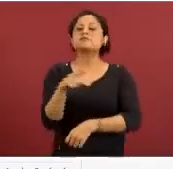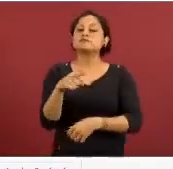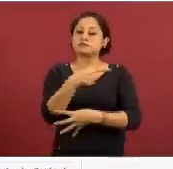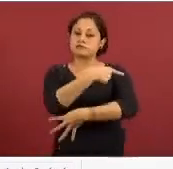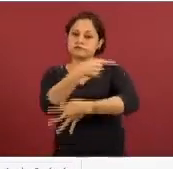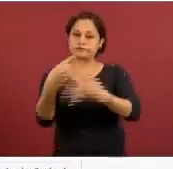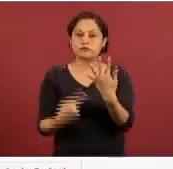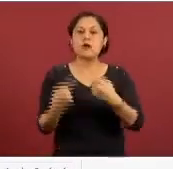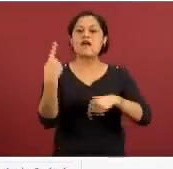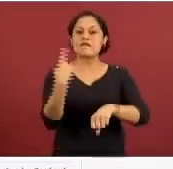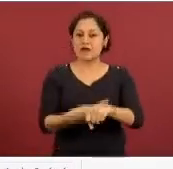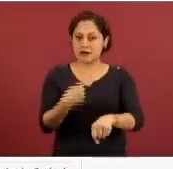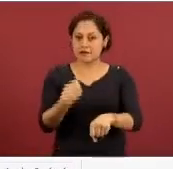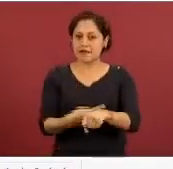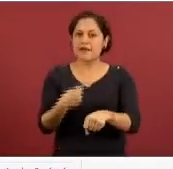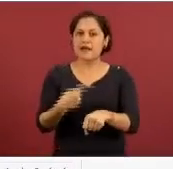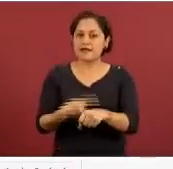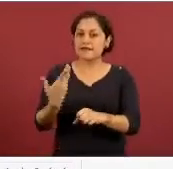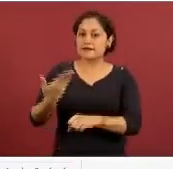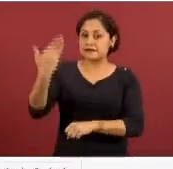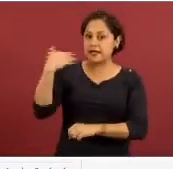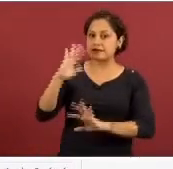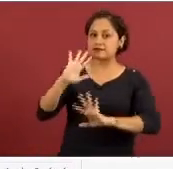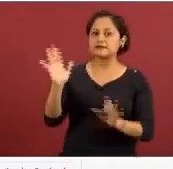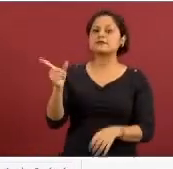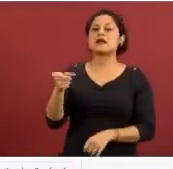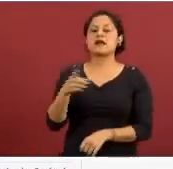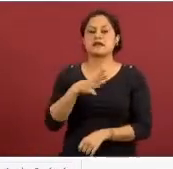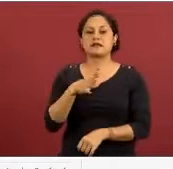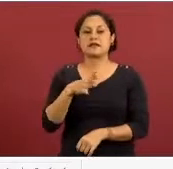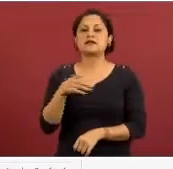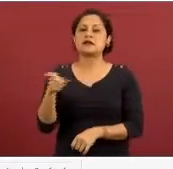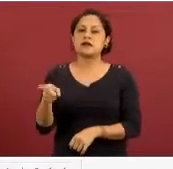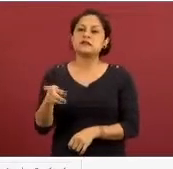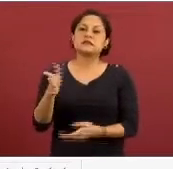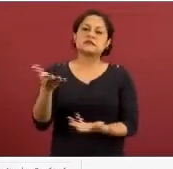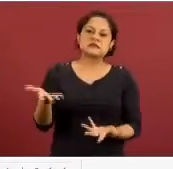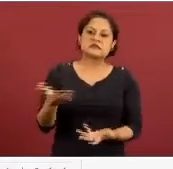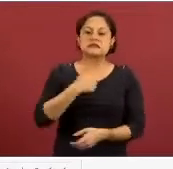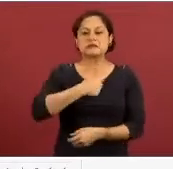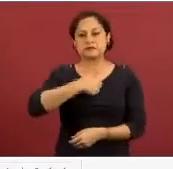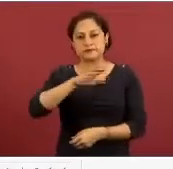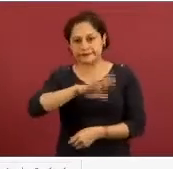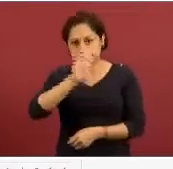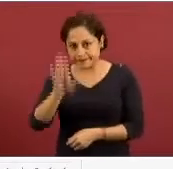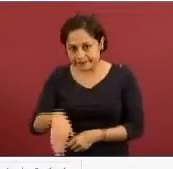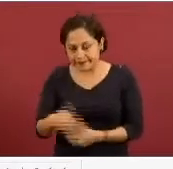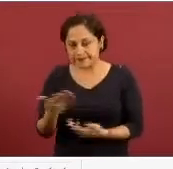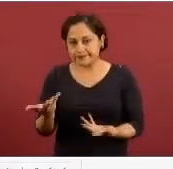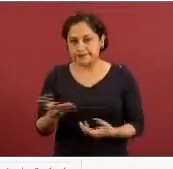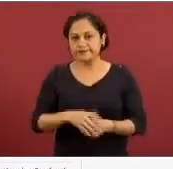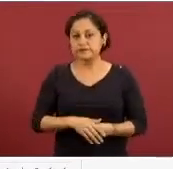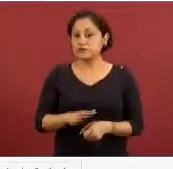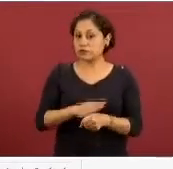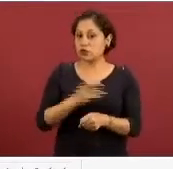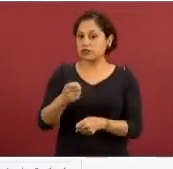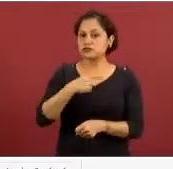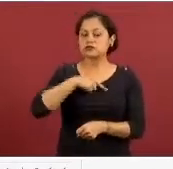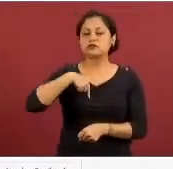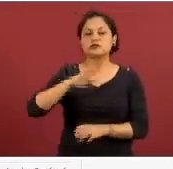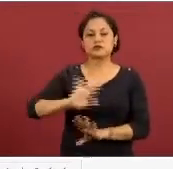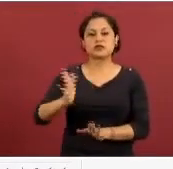dentro del marco de los grupos específicos en los que hay que tener mucho mayor cuidado ante